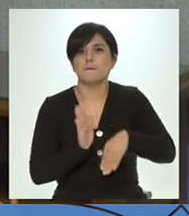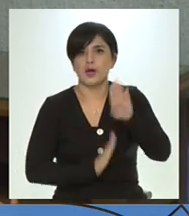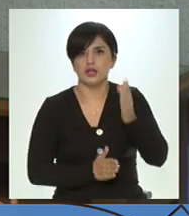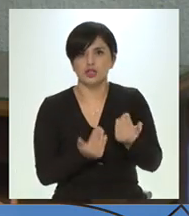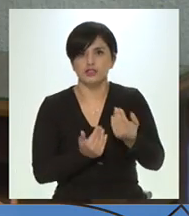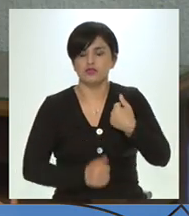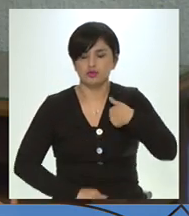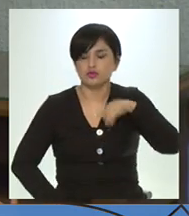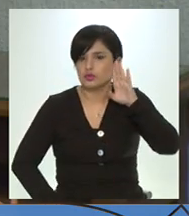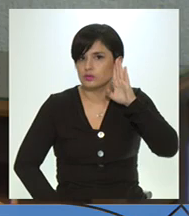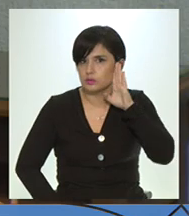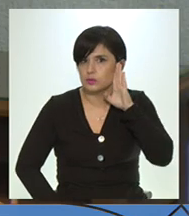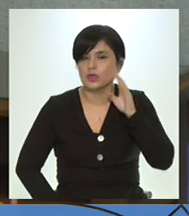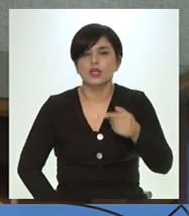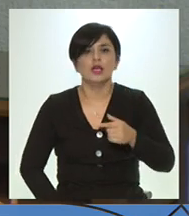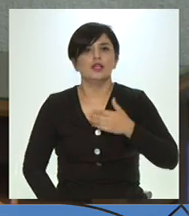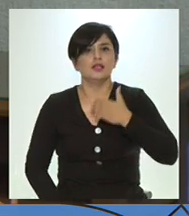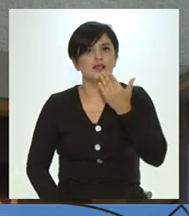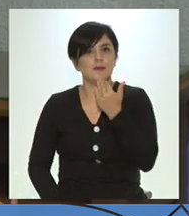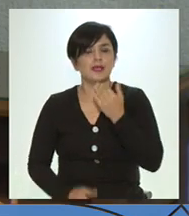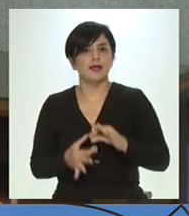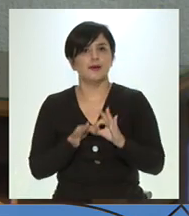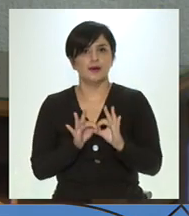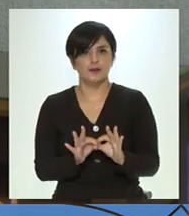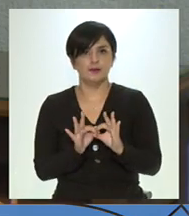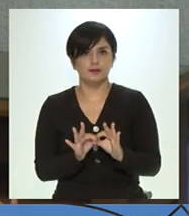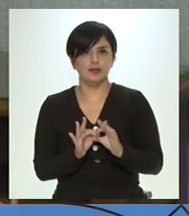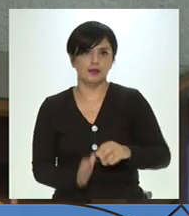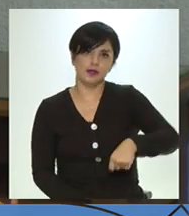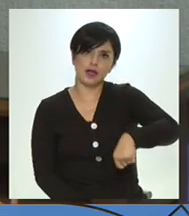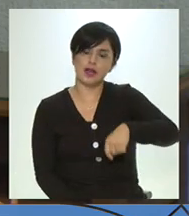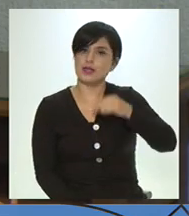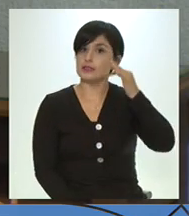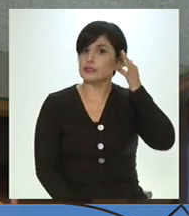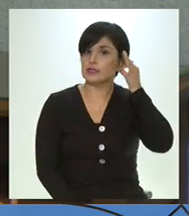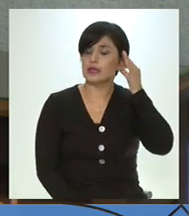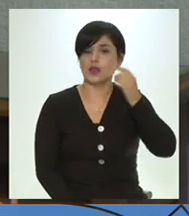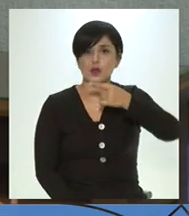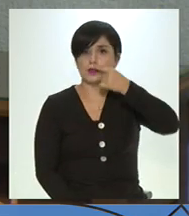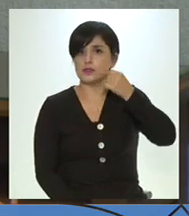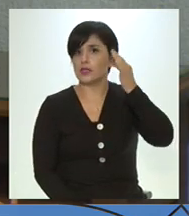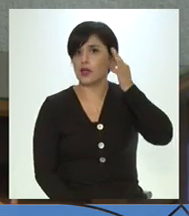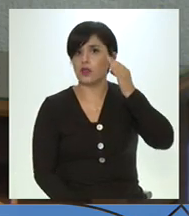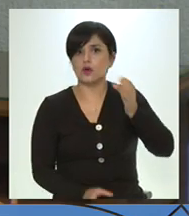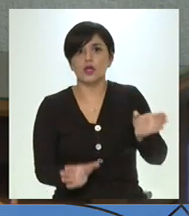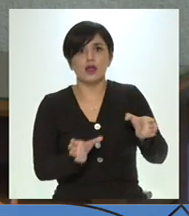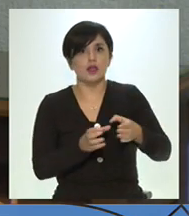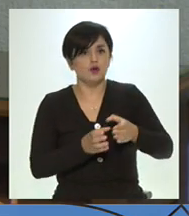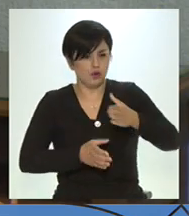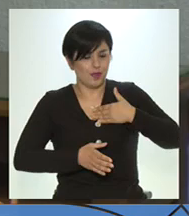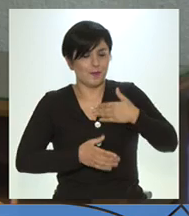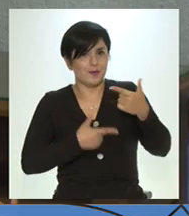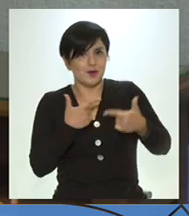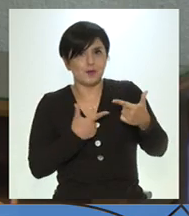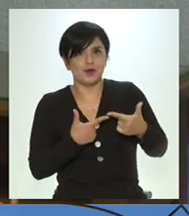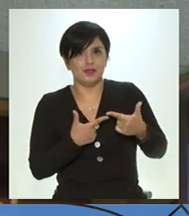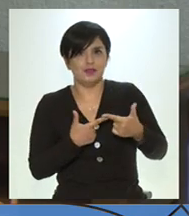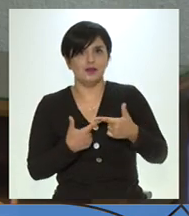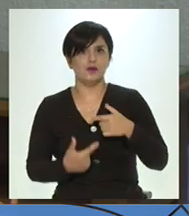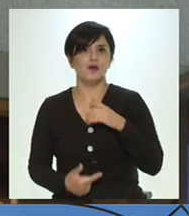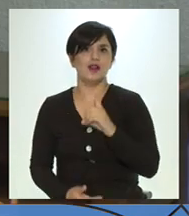quiero también agradecer a las senadoras y senadores de la bancada de mi partido la democracia